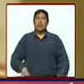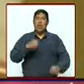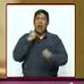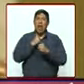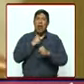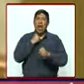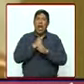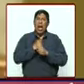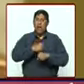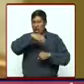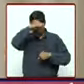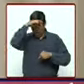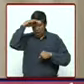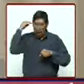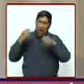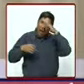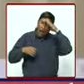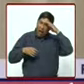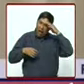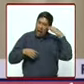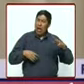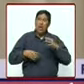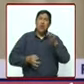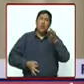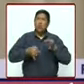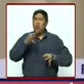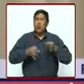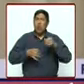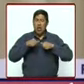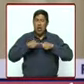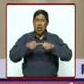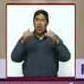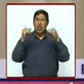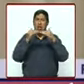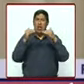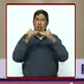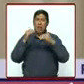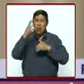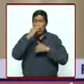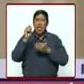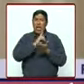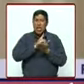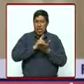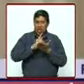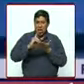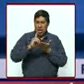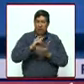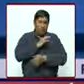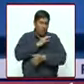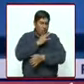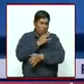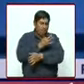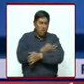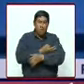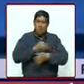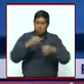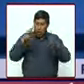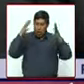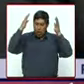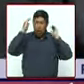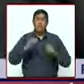Trabajaré incansablemente para que la justicia prevalezca y el Estado de Derecho se fortalezca.